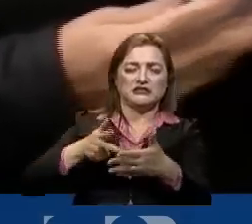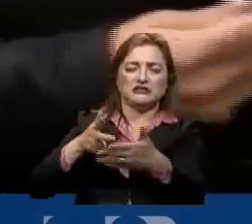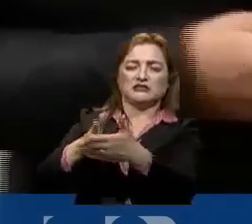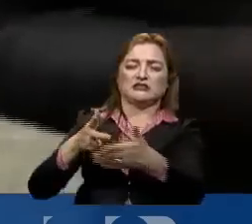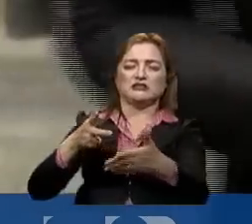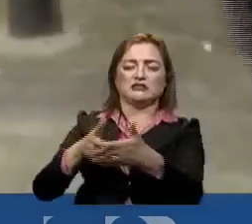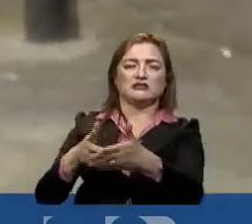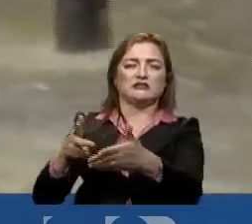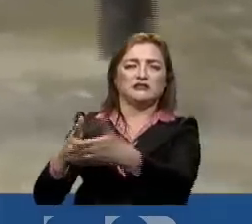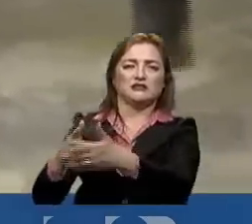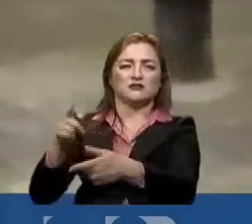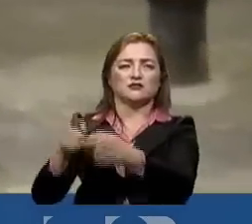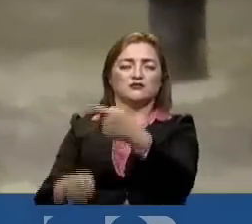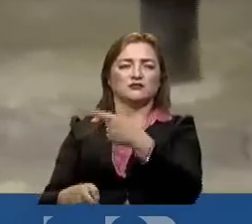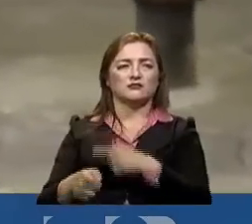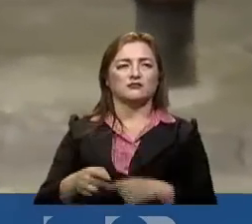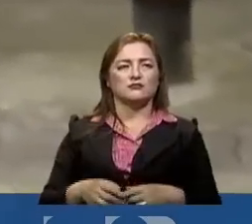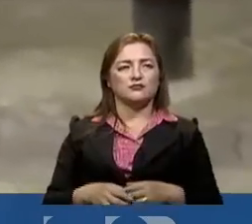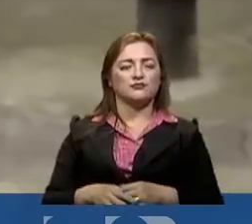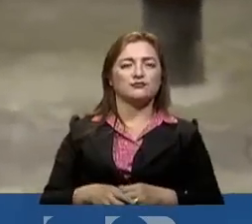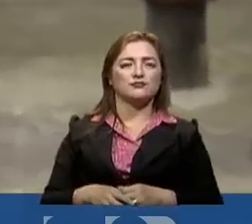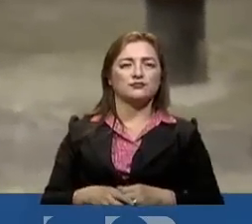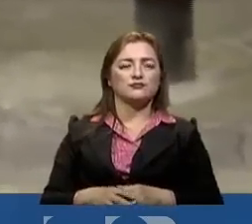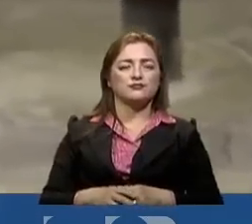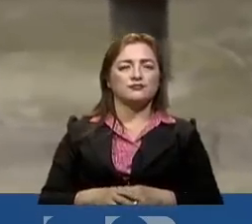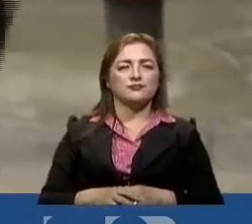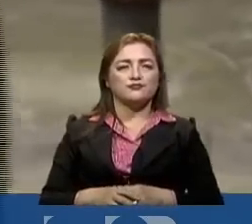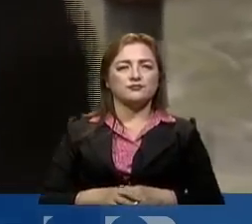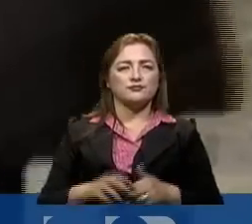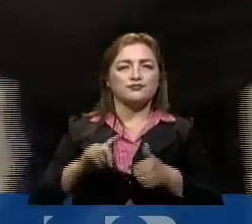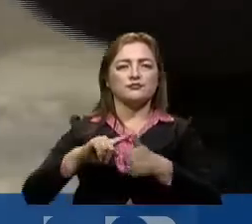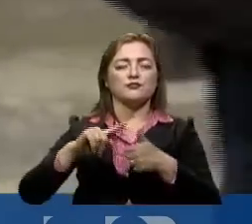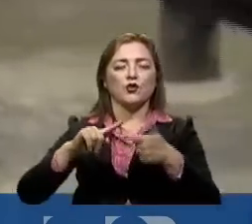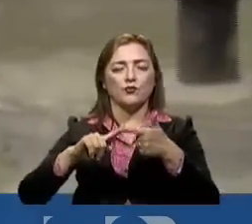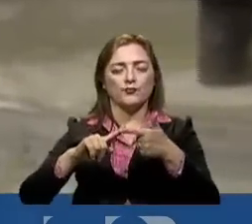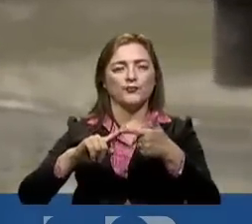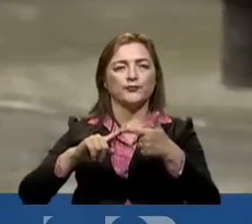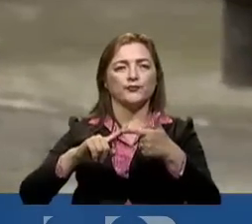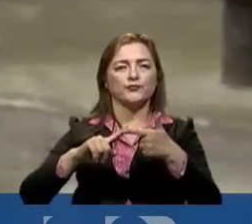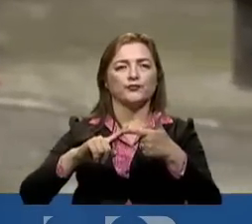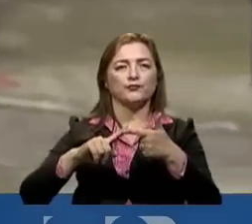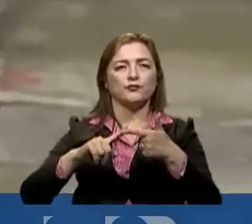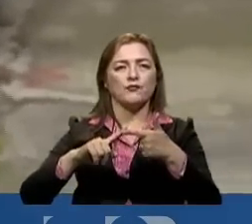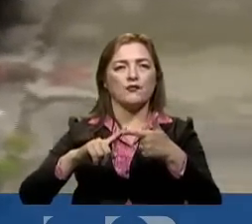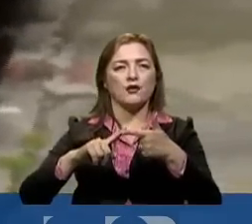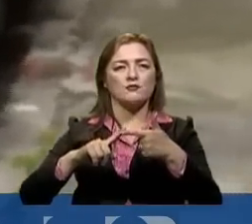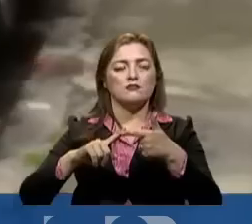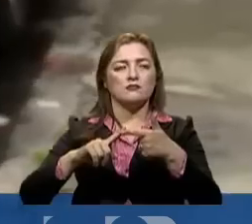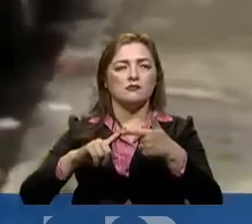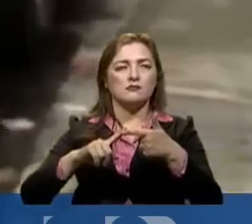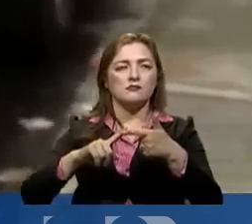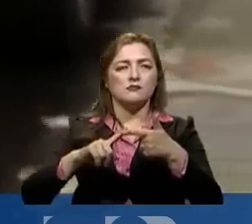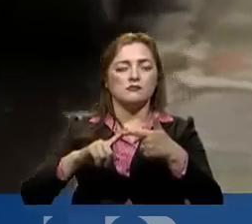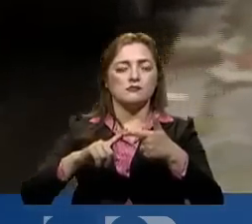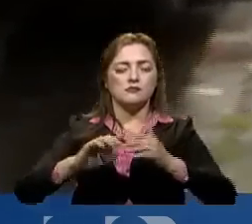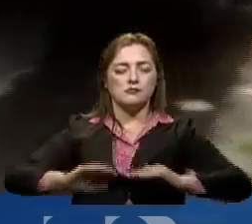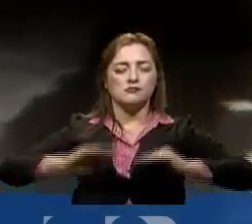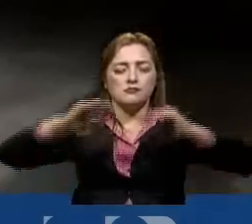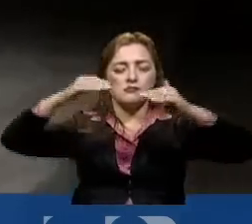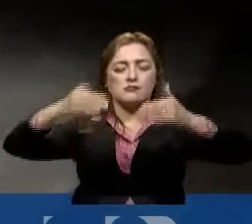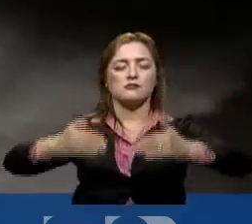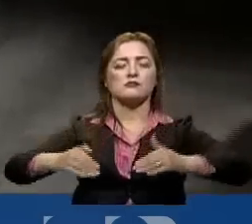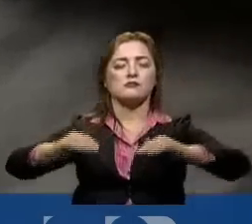los pocos vehículos que están mirando. Otra de las cosas, como dice nuestra vecina Rosita, es el rompe